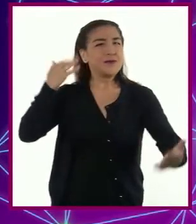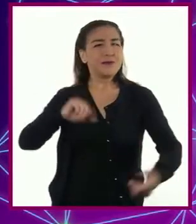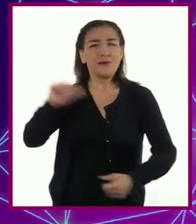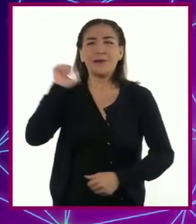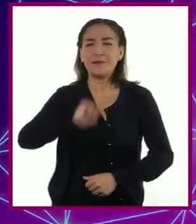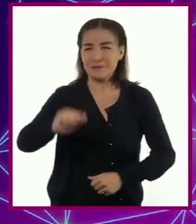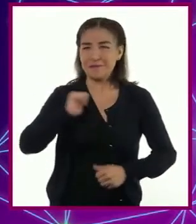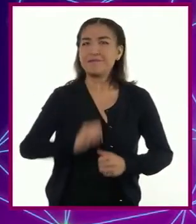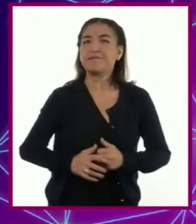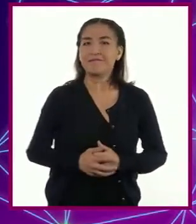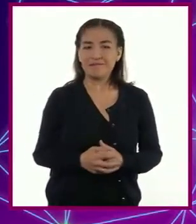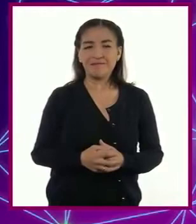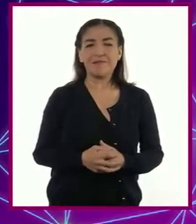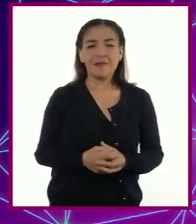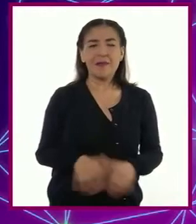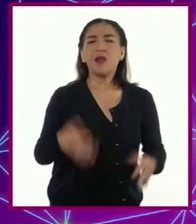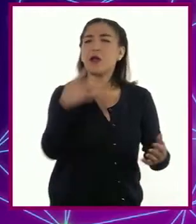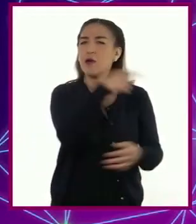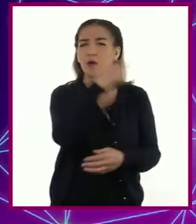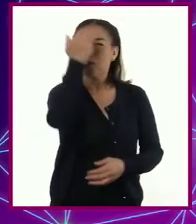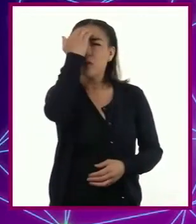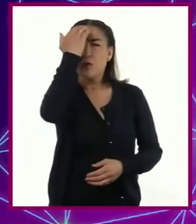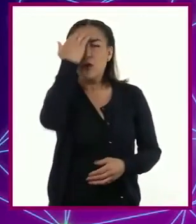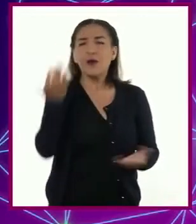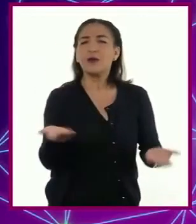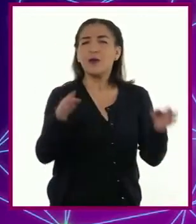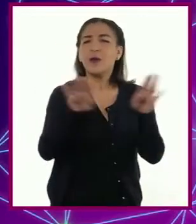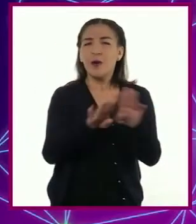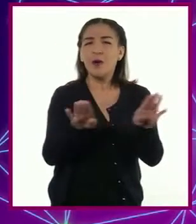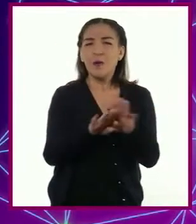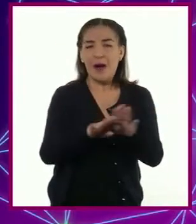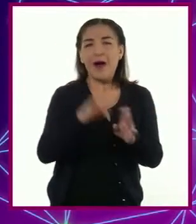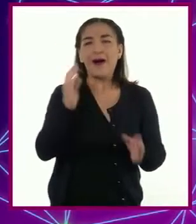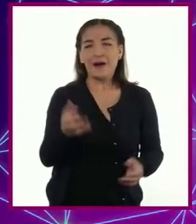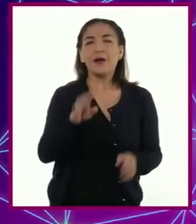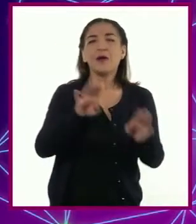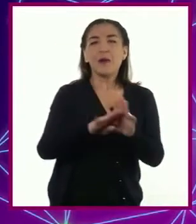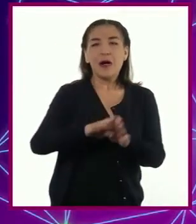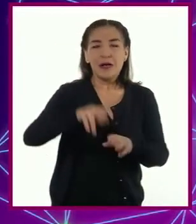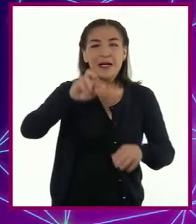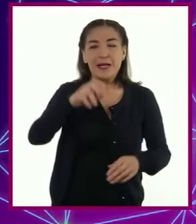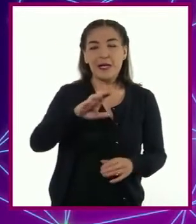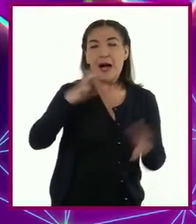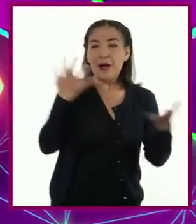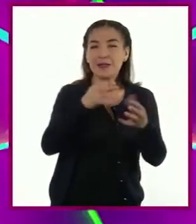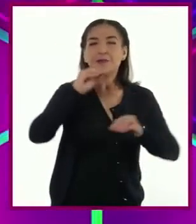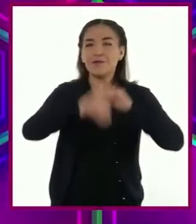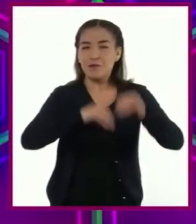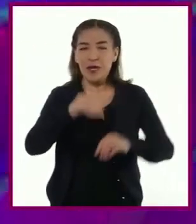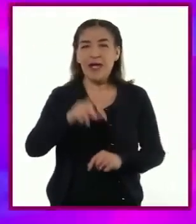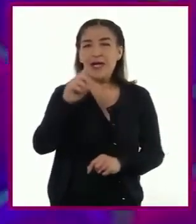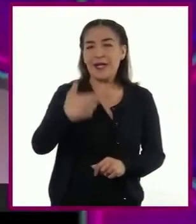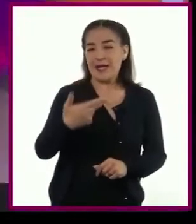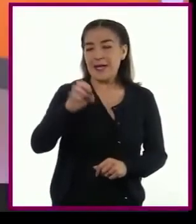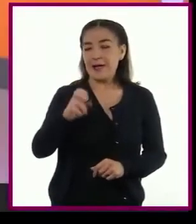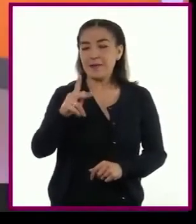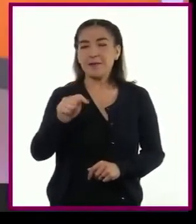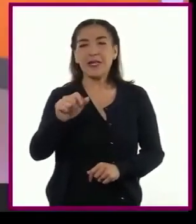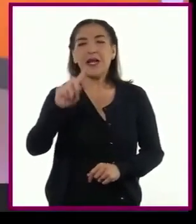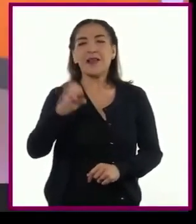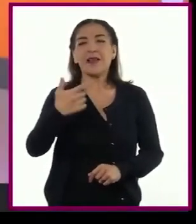construcciones. Se conoce así la construcción del heptadecágono. Un